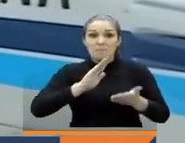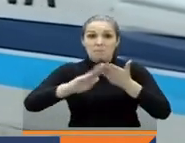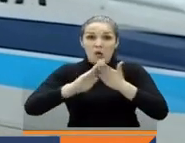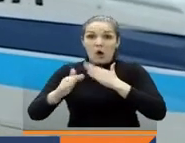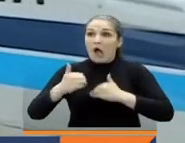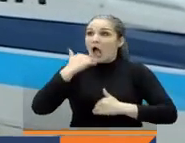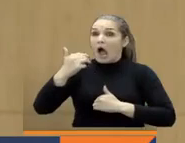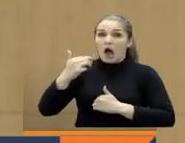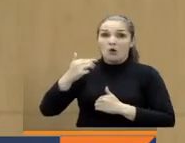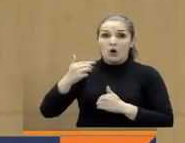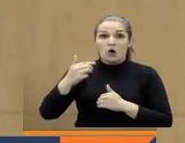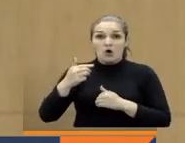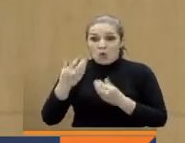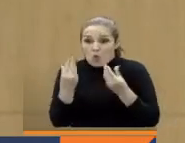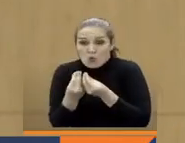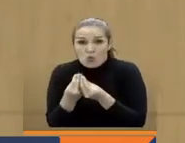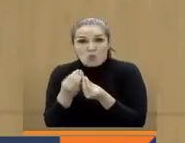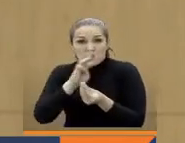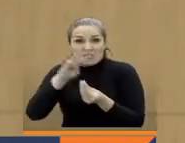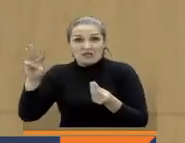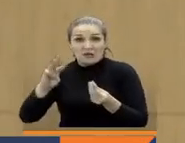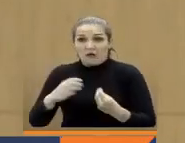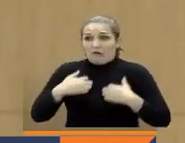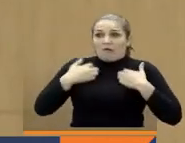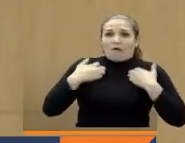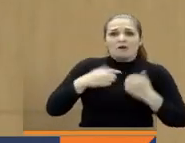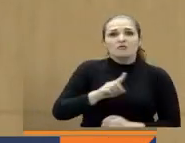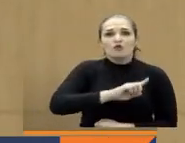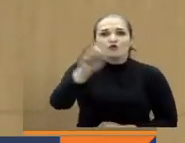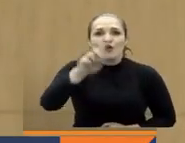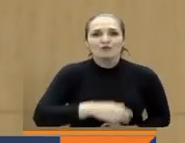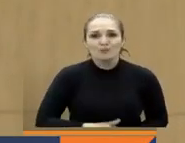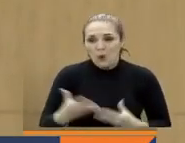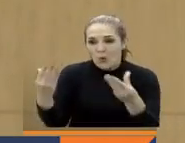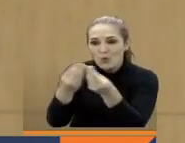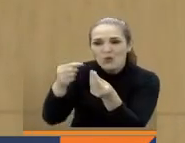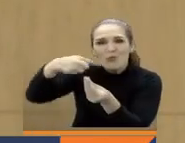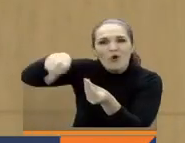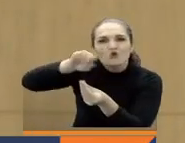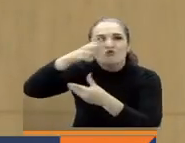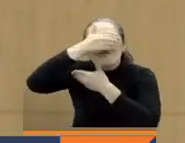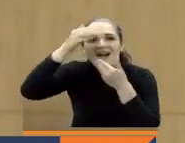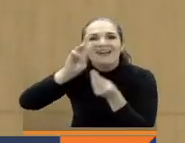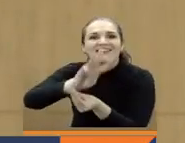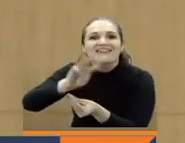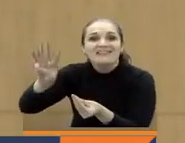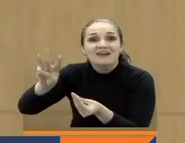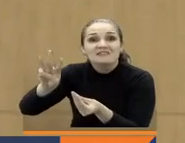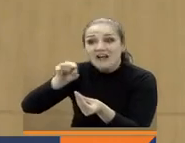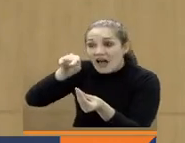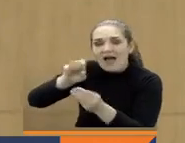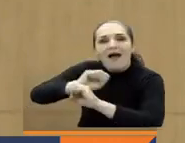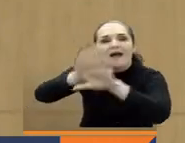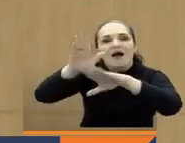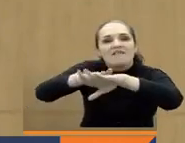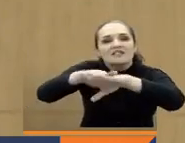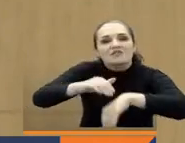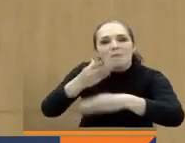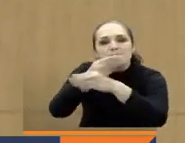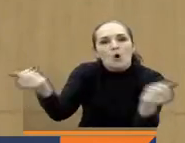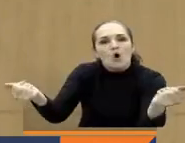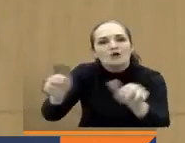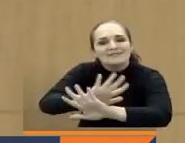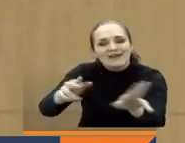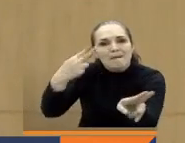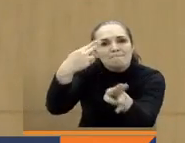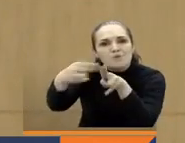del GAOR 33. Que le quede claro a ese GAOR 33 que lo vamos a desmantelar por